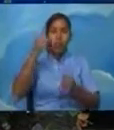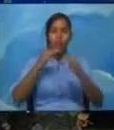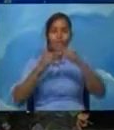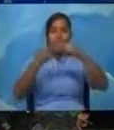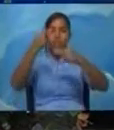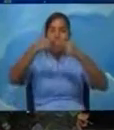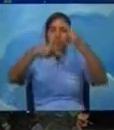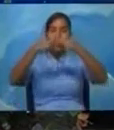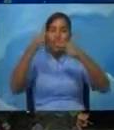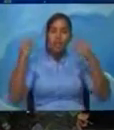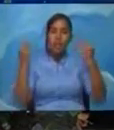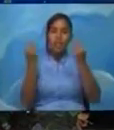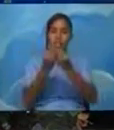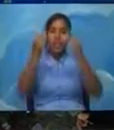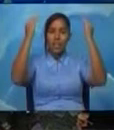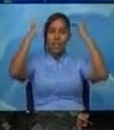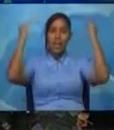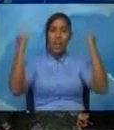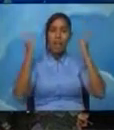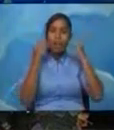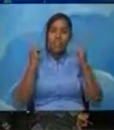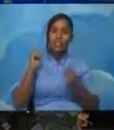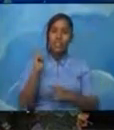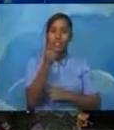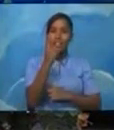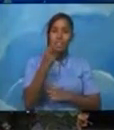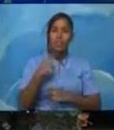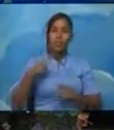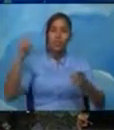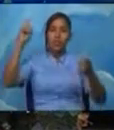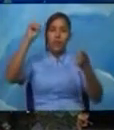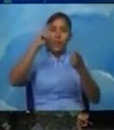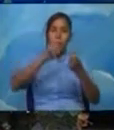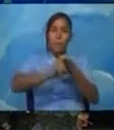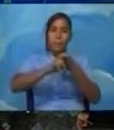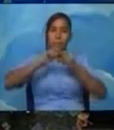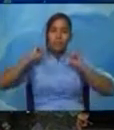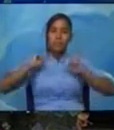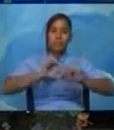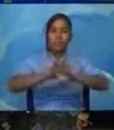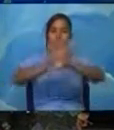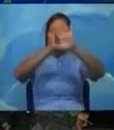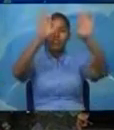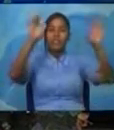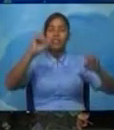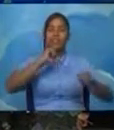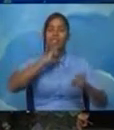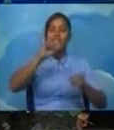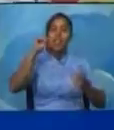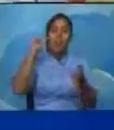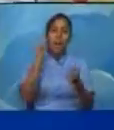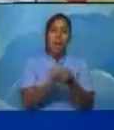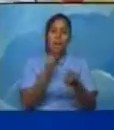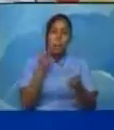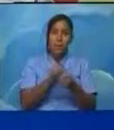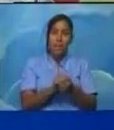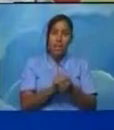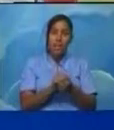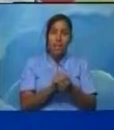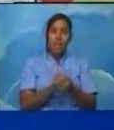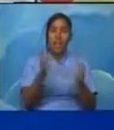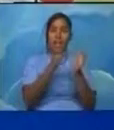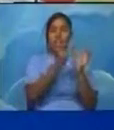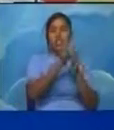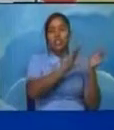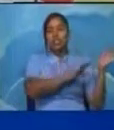ha venido a ser cabeza del ángulo. ¡Y es cosa maravillosa! Esa piedra es Jesucristo.